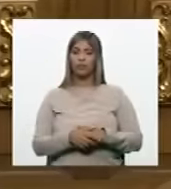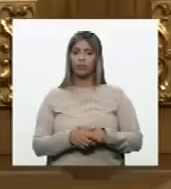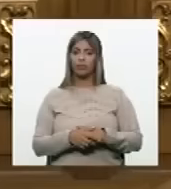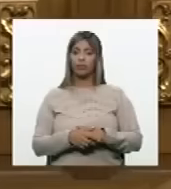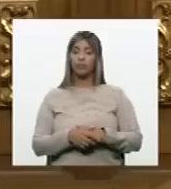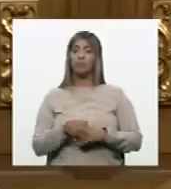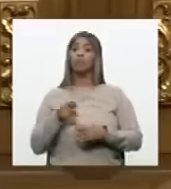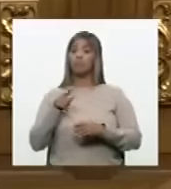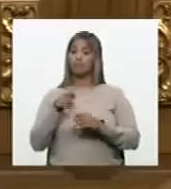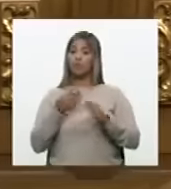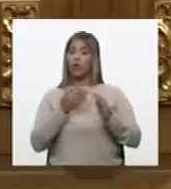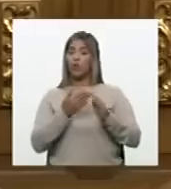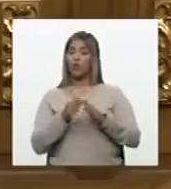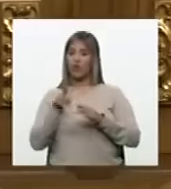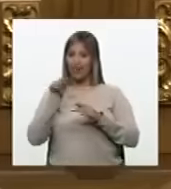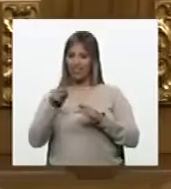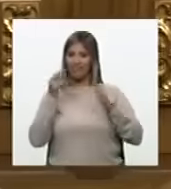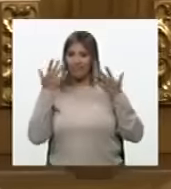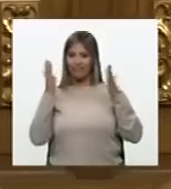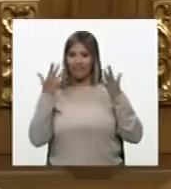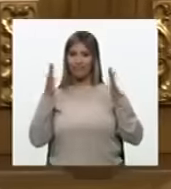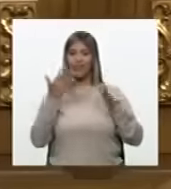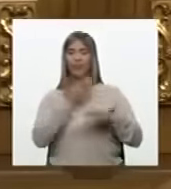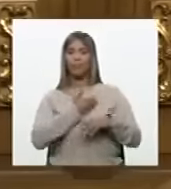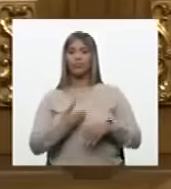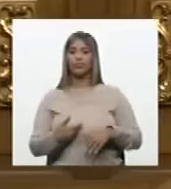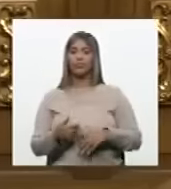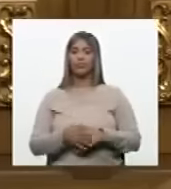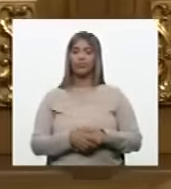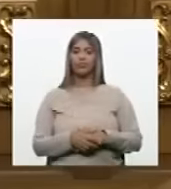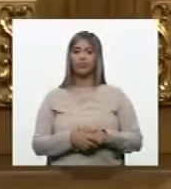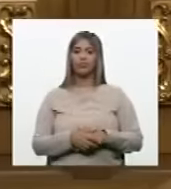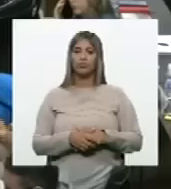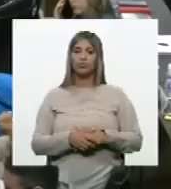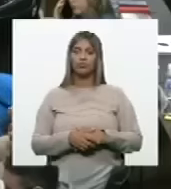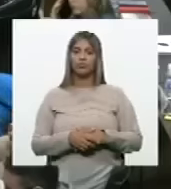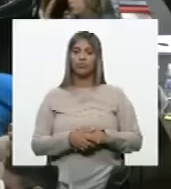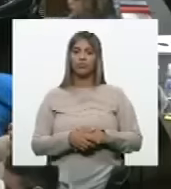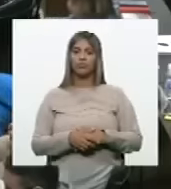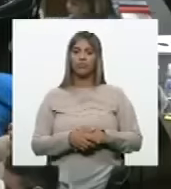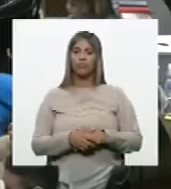las comunas. Eso merece un aplauso de nuestro presidente.